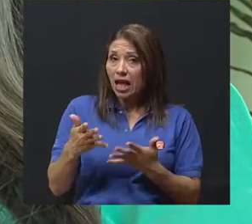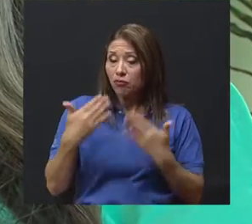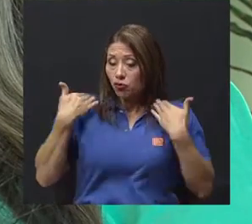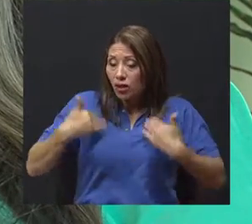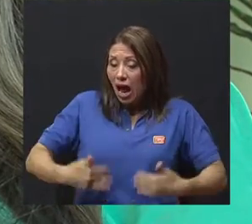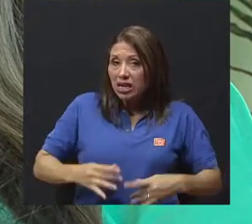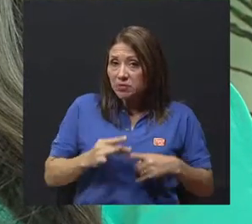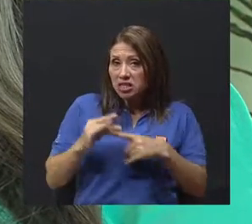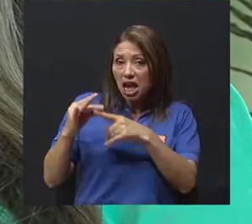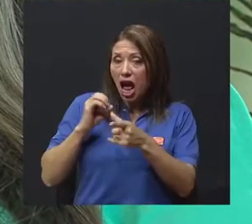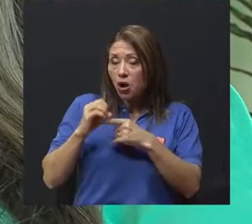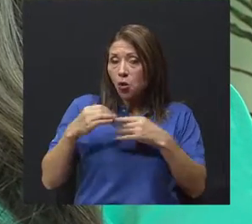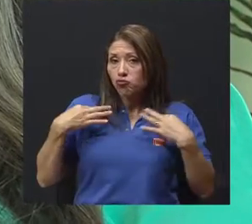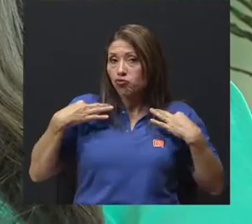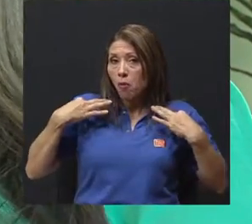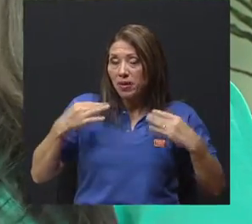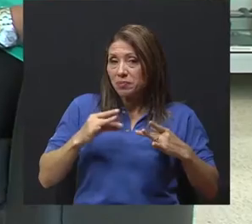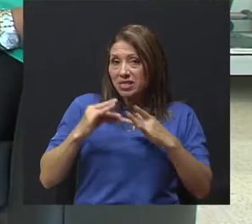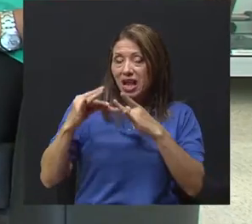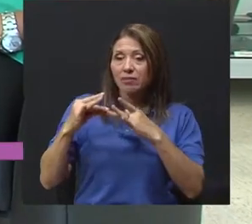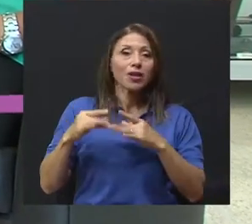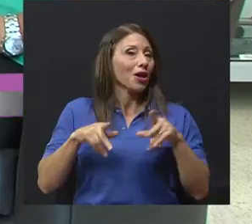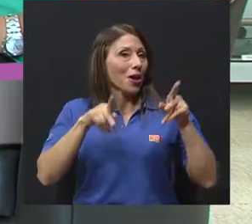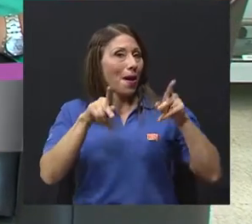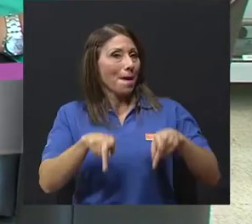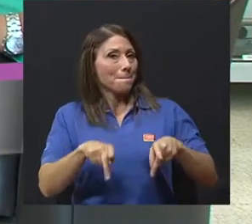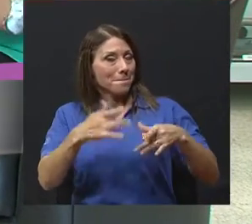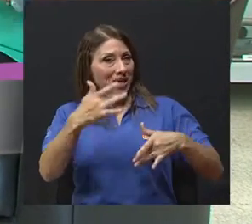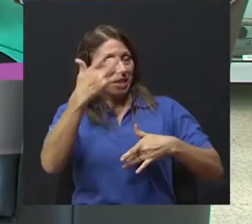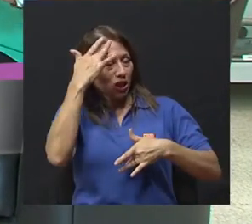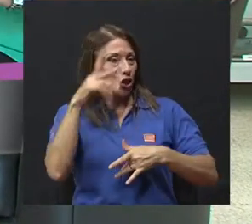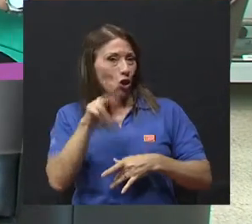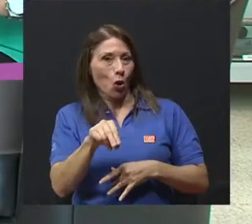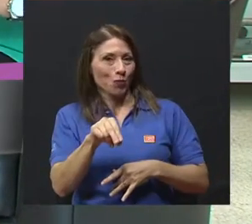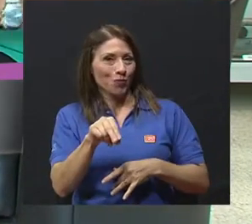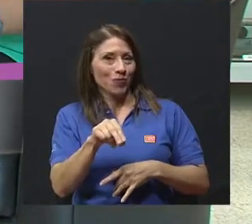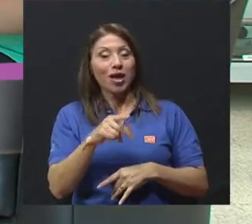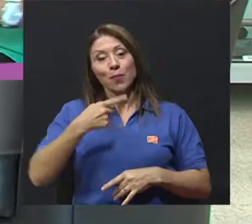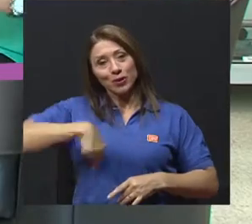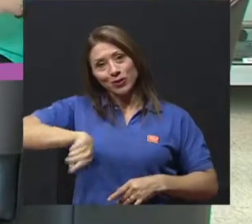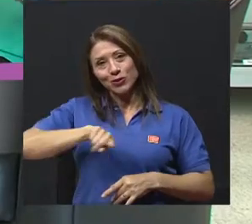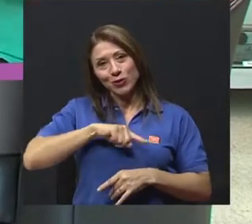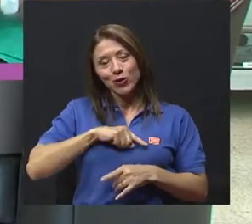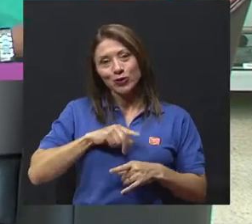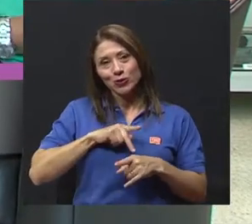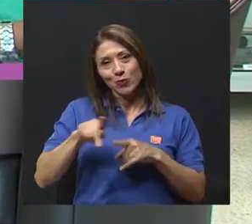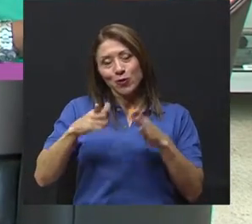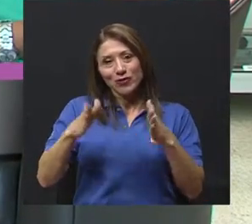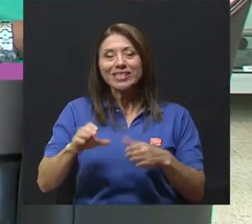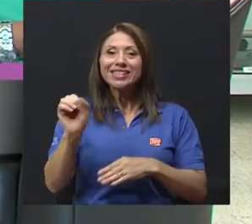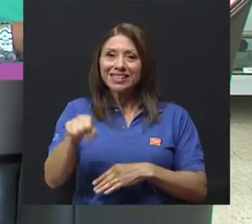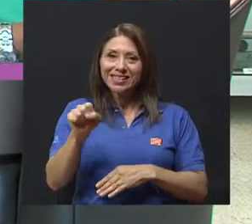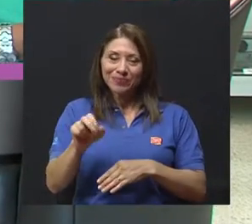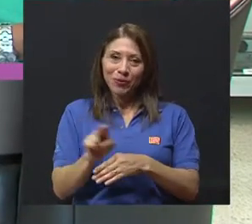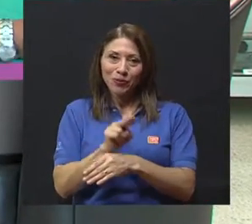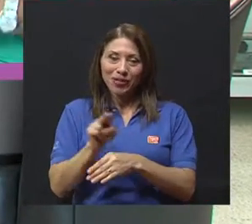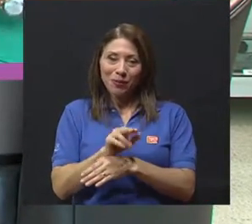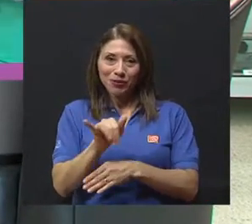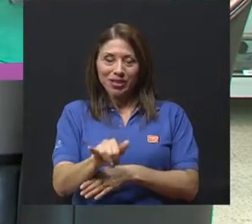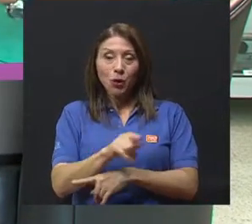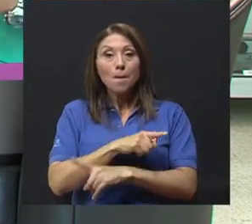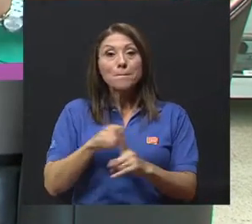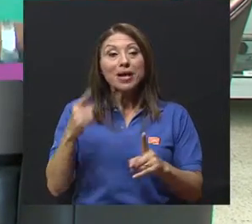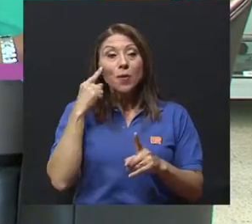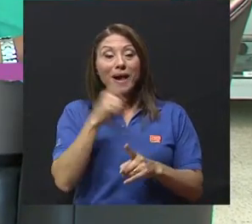algún tipo de traje especial o la posesión para el paciente no nosotros sí pues si usamos una seguridad pero para ellos